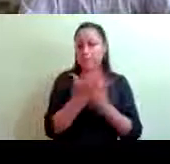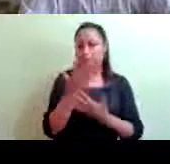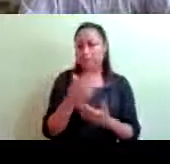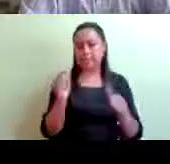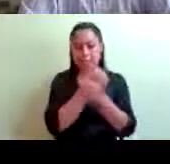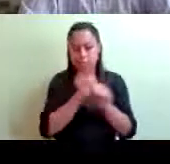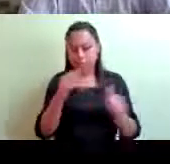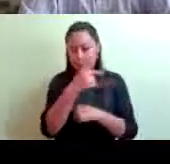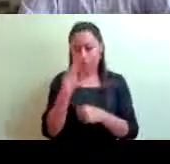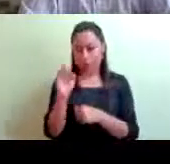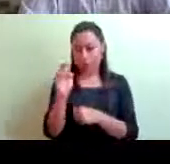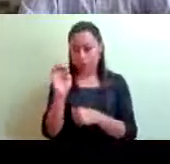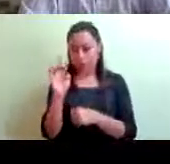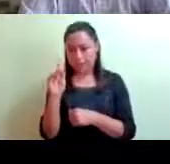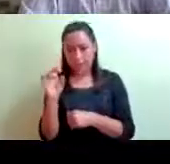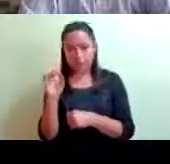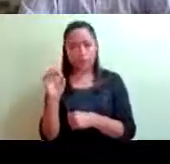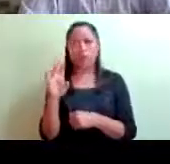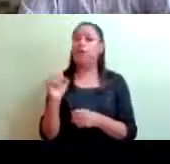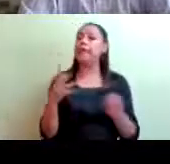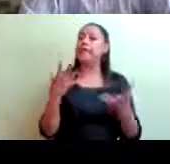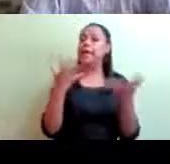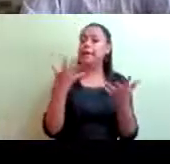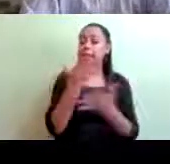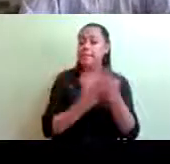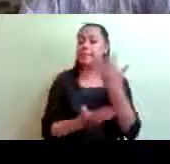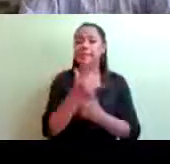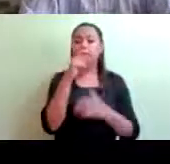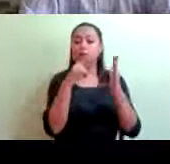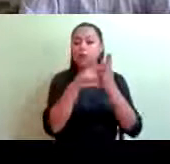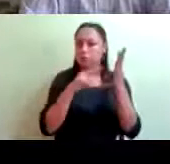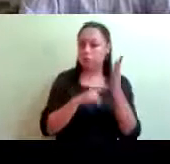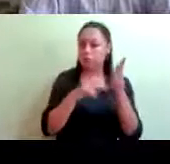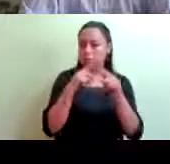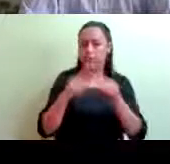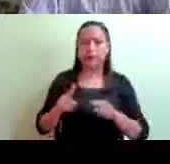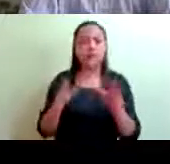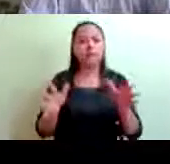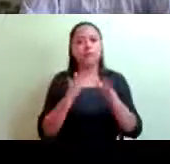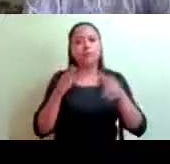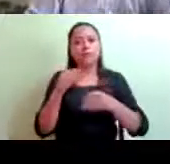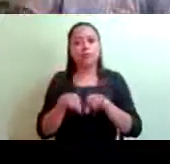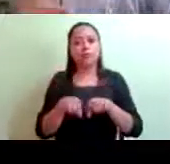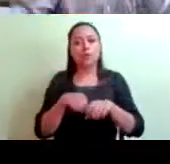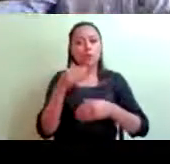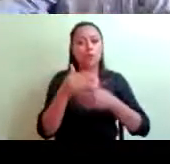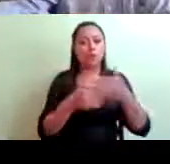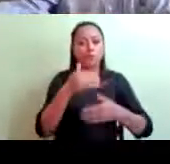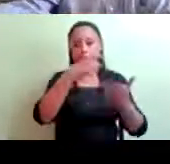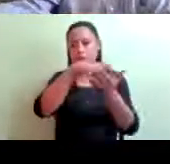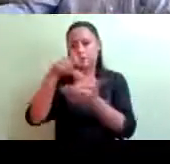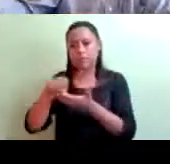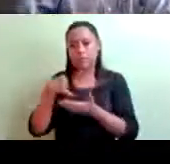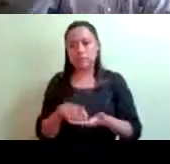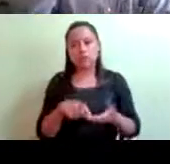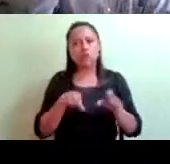operadores, hay que crear un marco regulatorio, incentivar la innovación a través de procesos también de adquisiciones que